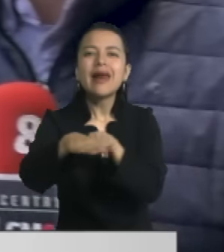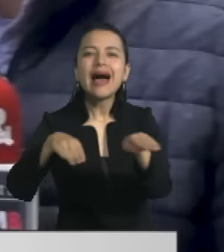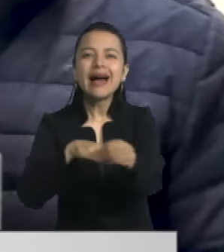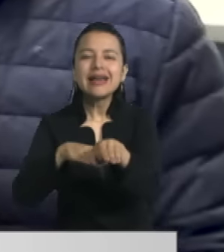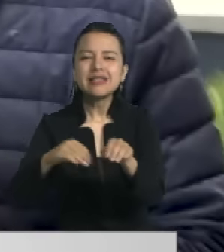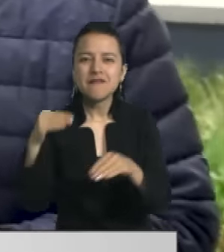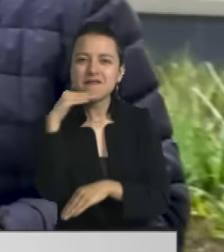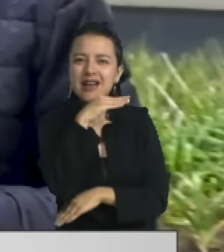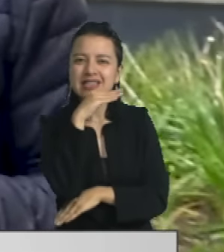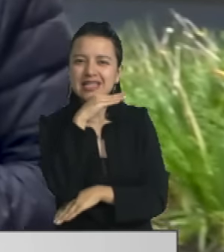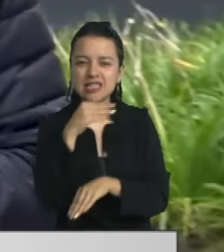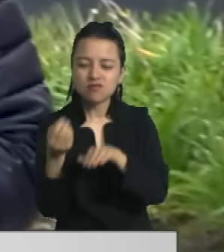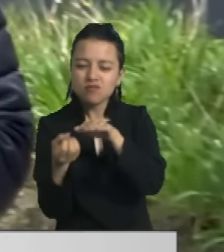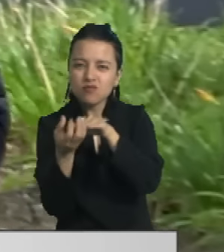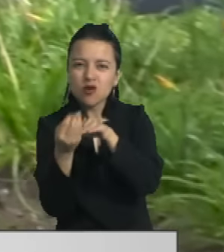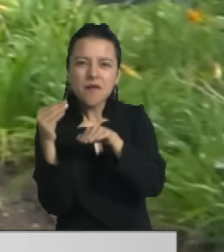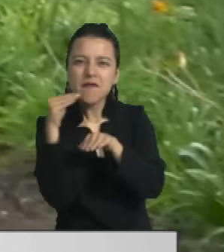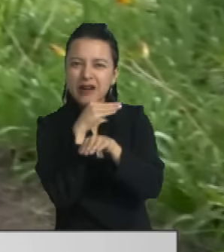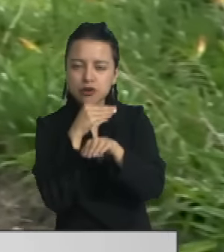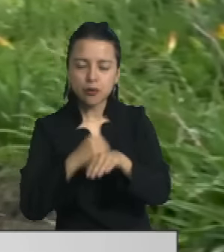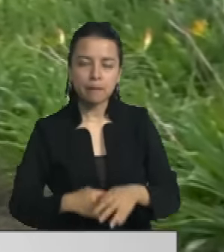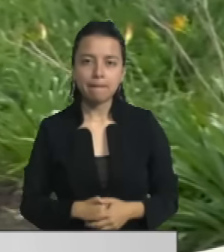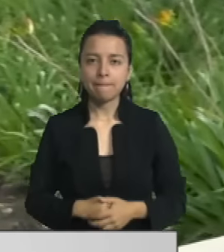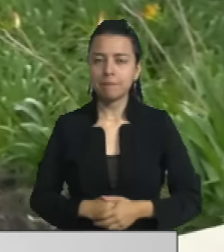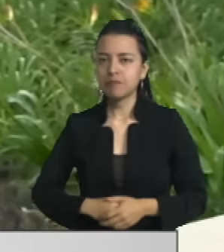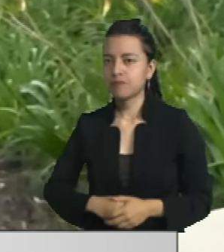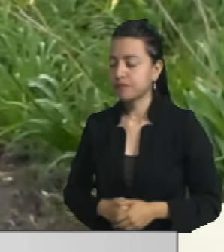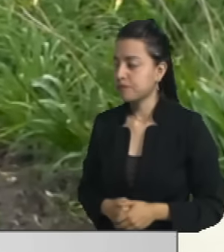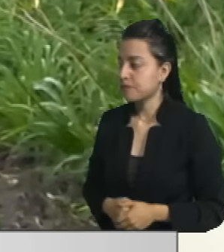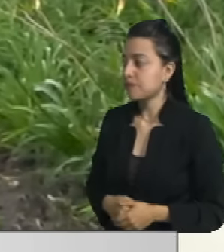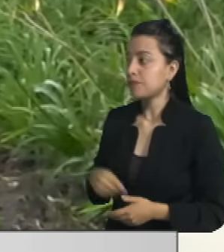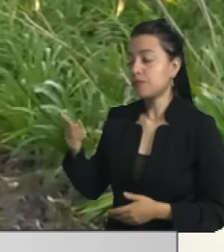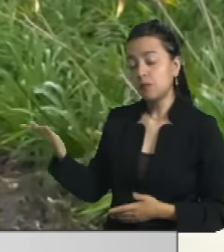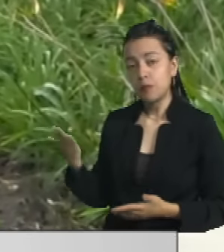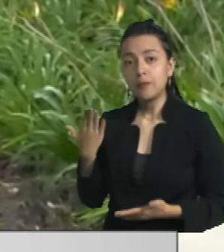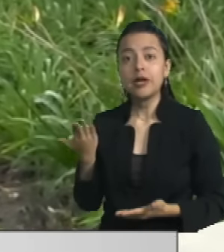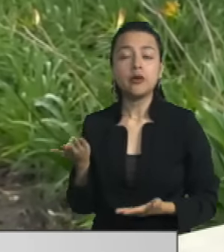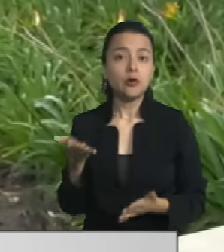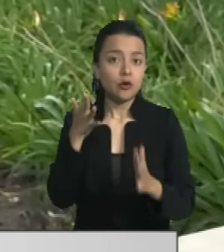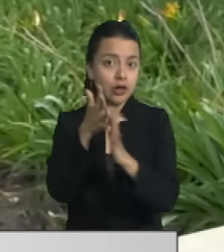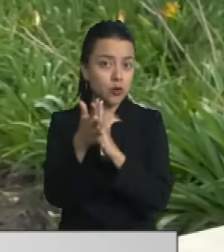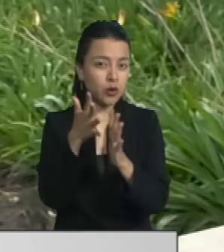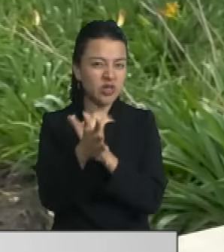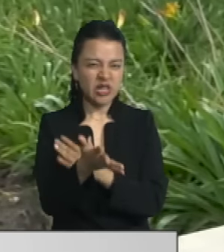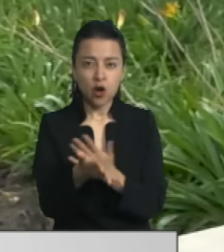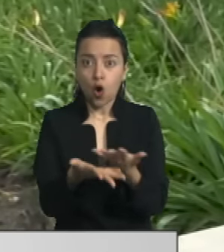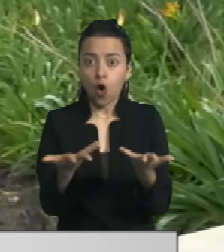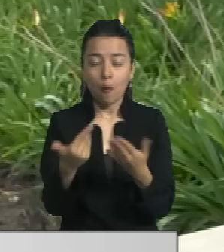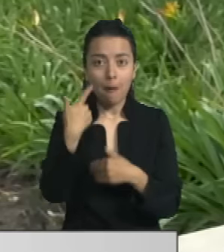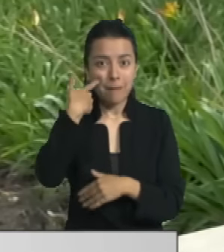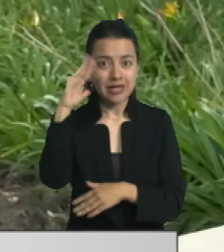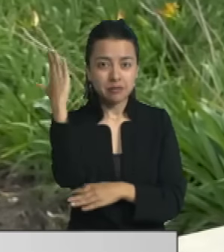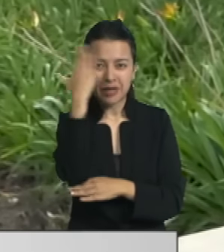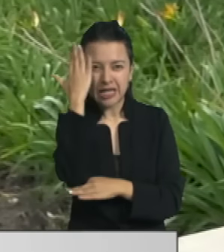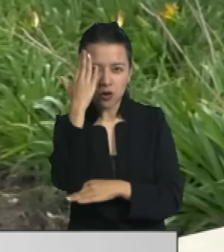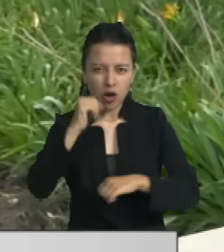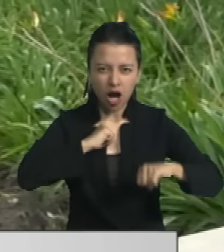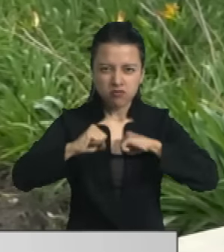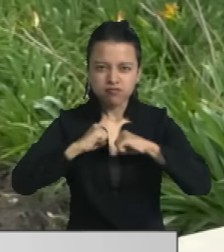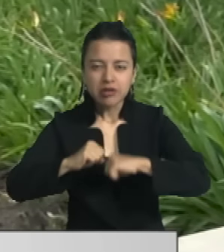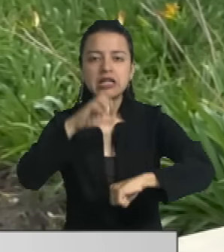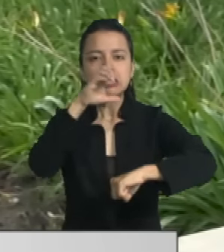de la policía Metropolitana de Bogotá el momento exacto de esta persecución donde hombres de la localidad de Puente Aranda de la policía logran Entonces